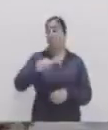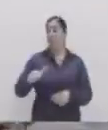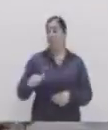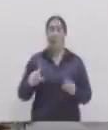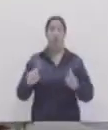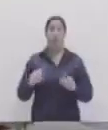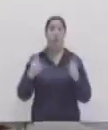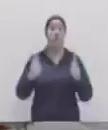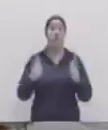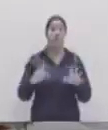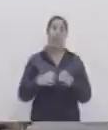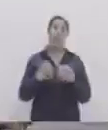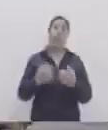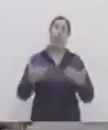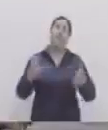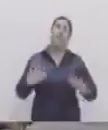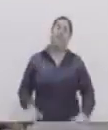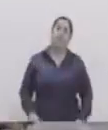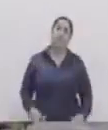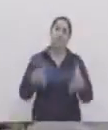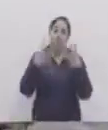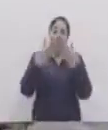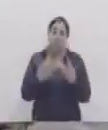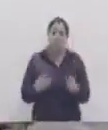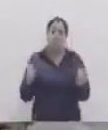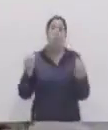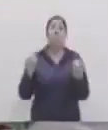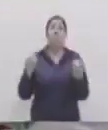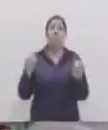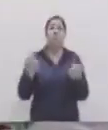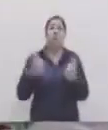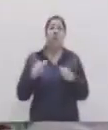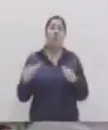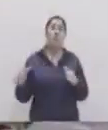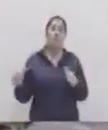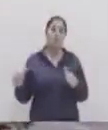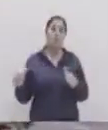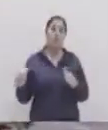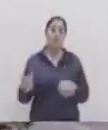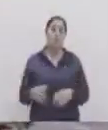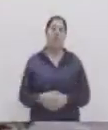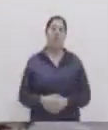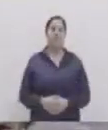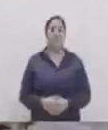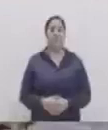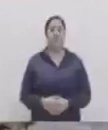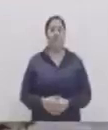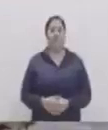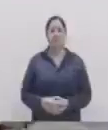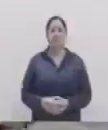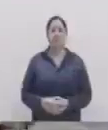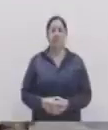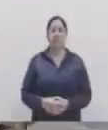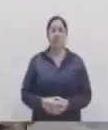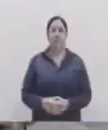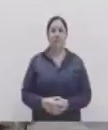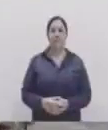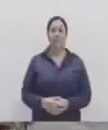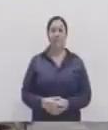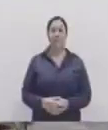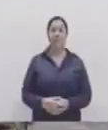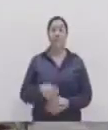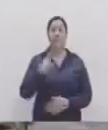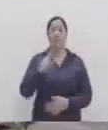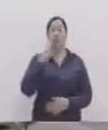del agua y de los animales trae como consecuencia el agotamiento de las fuentes de agua. Napirigla,